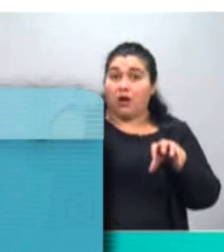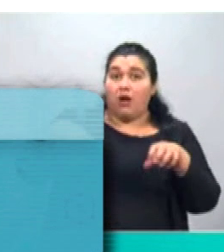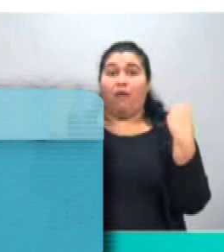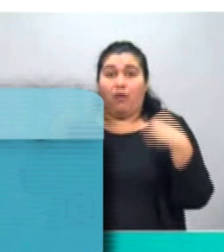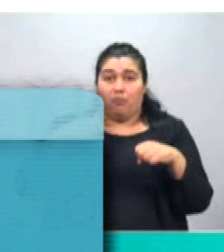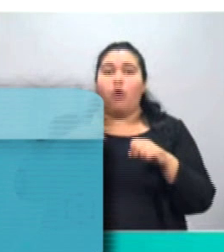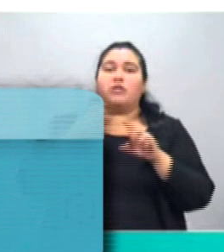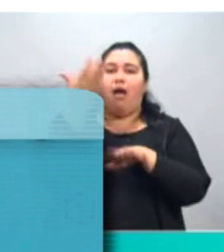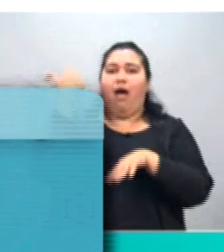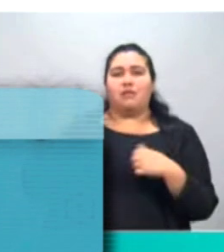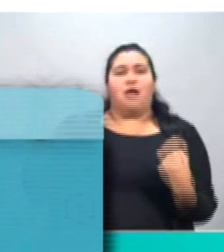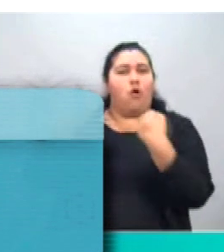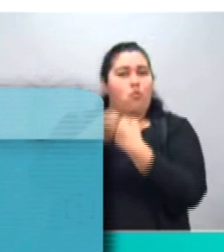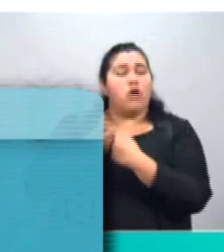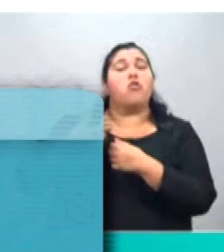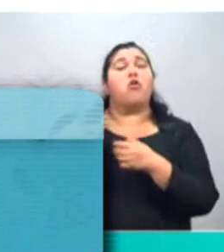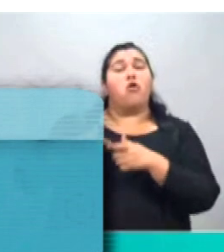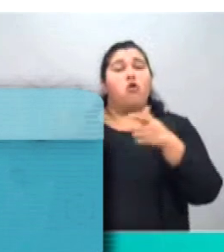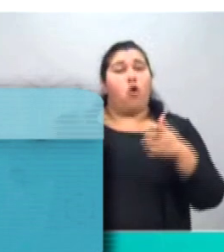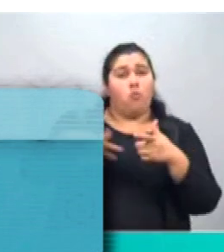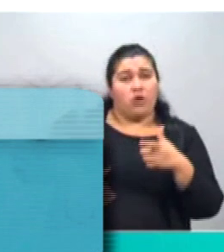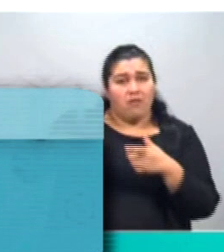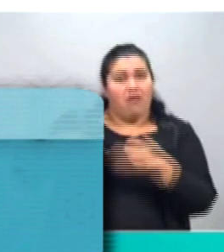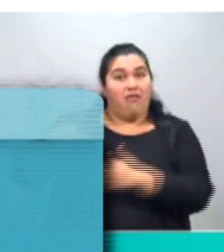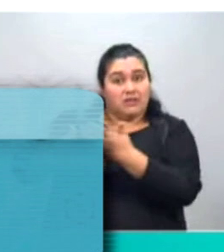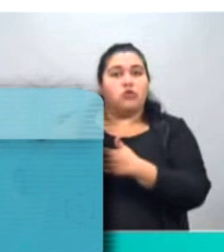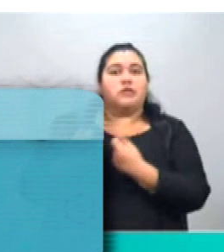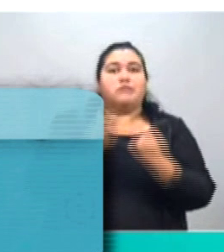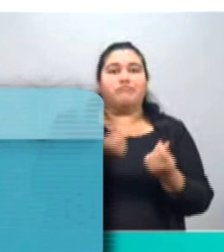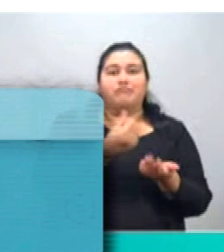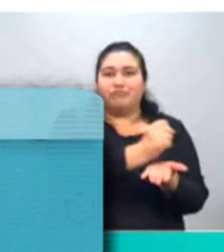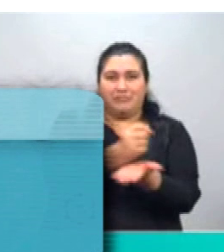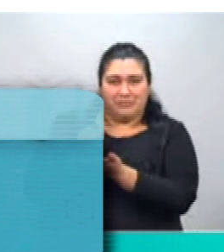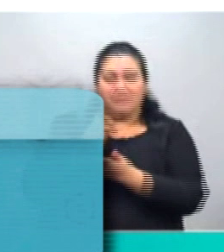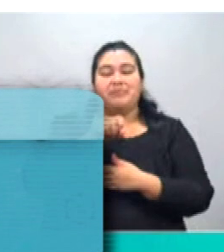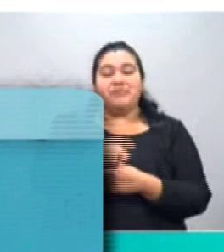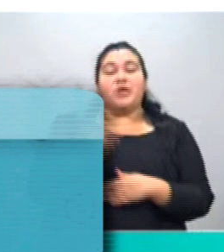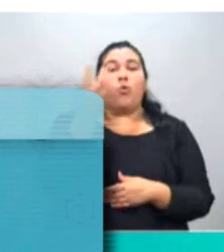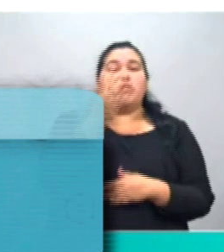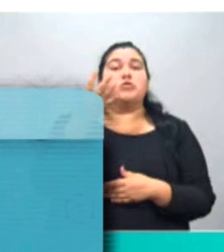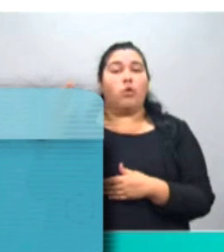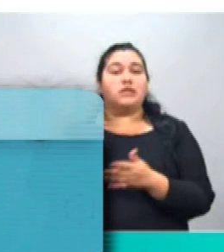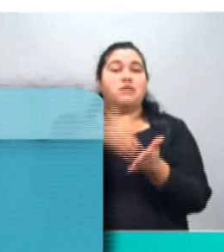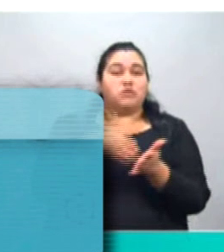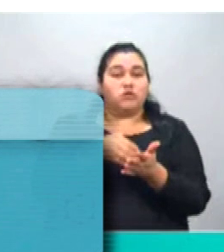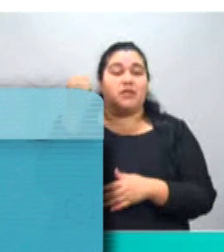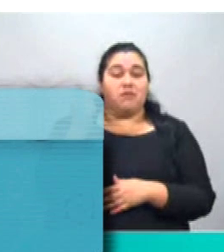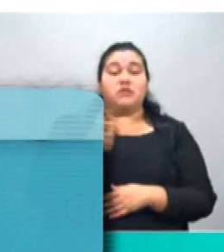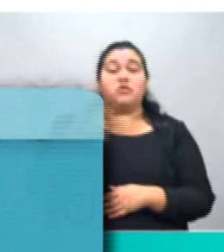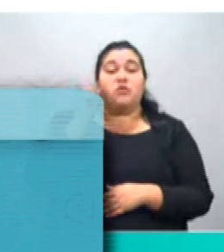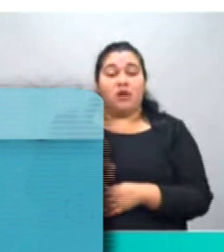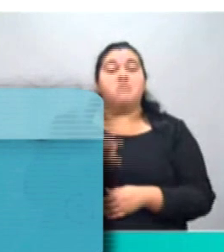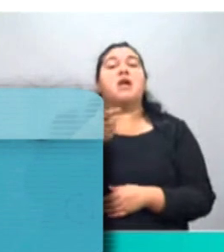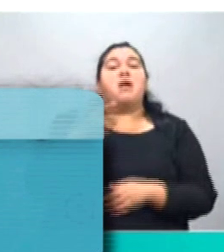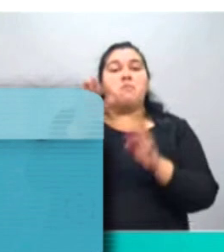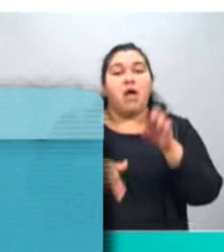parte del Ministerio de Desarrollo de la Comunidad con financiamiento nacional, 440 millones de pesos. También en materia de gestión educativa